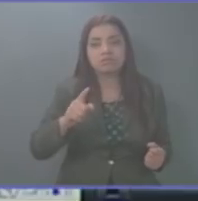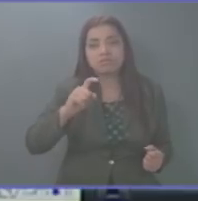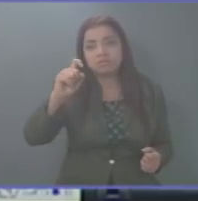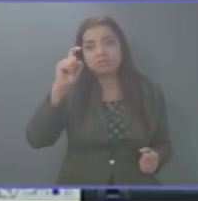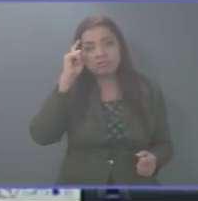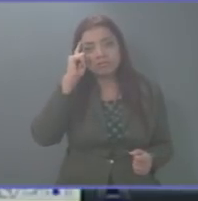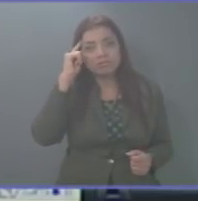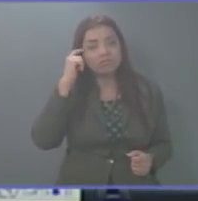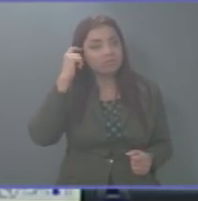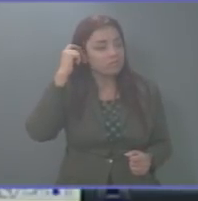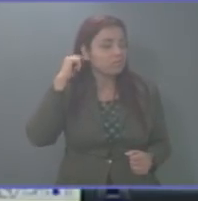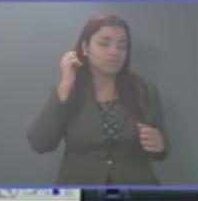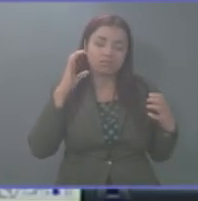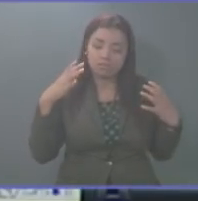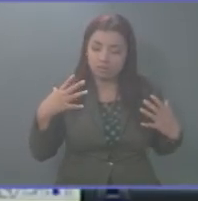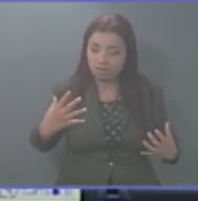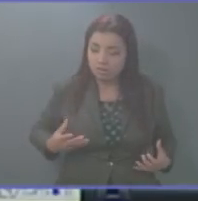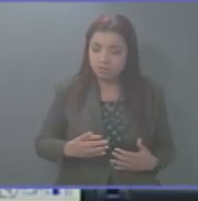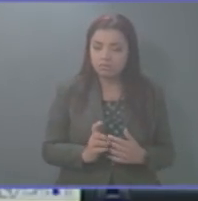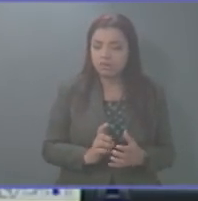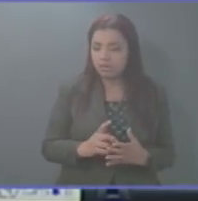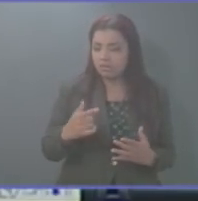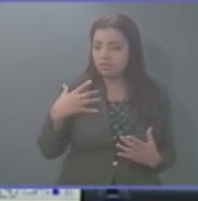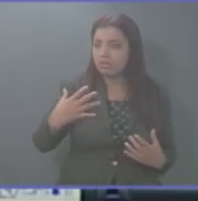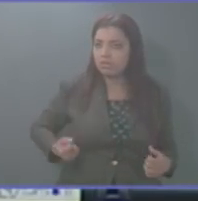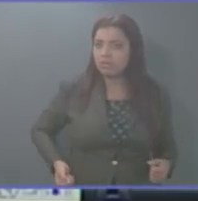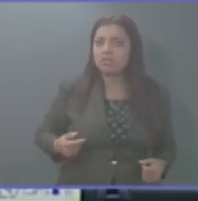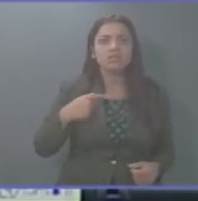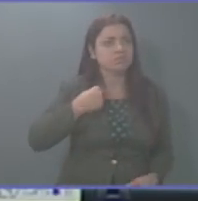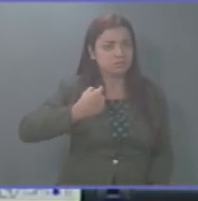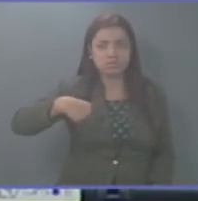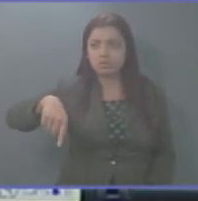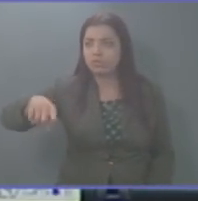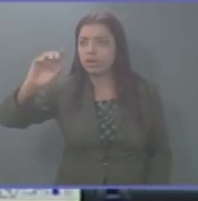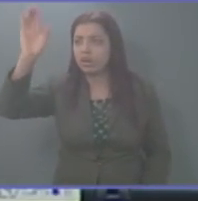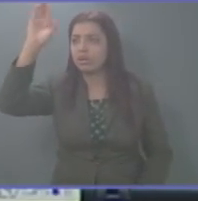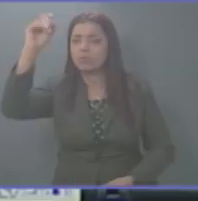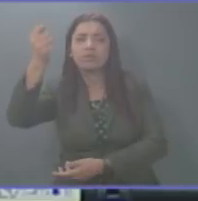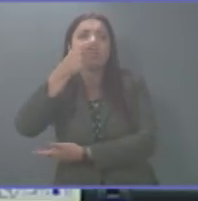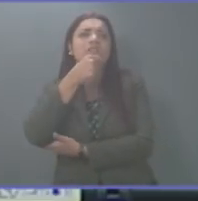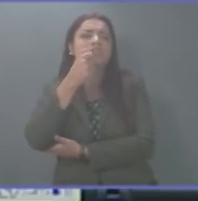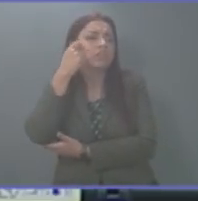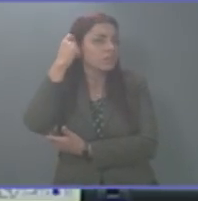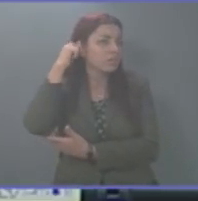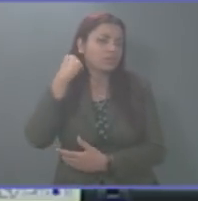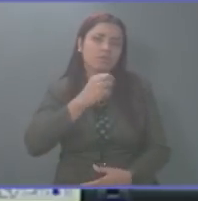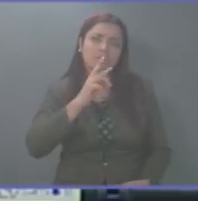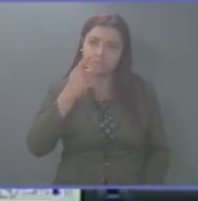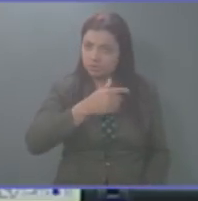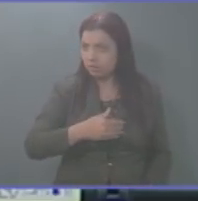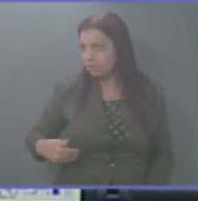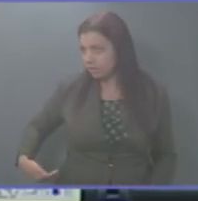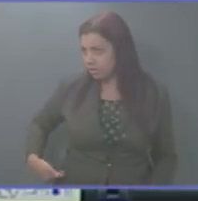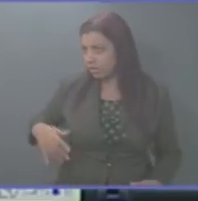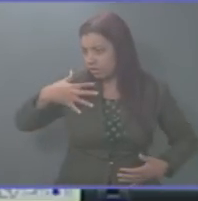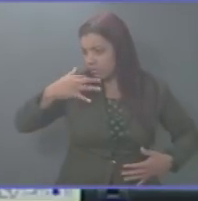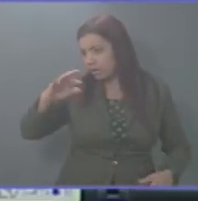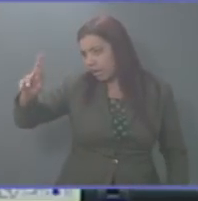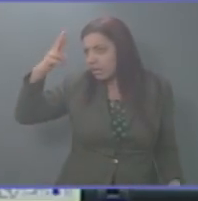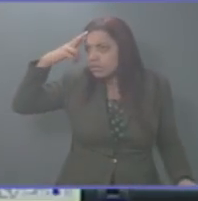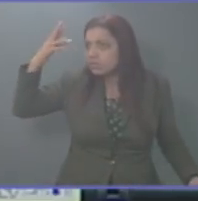propuesta del Ejecutivo? Fui a la conferencia de prensa que dio el vicepresidente de la República y tengo que darle la